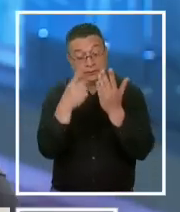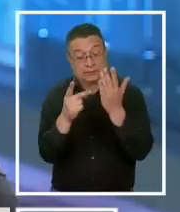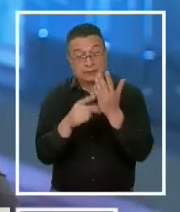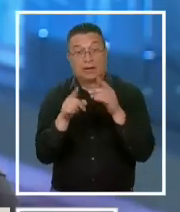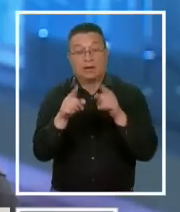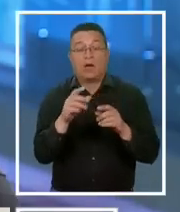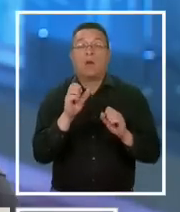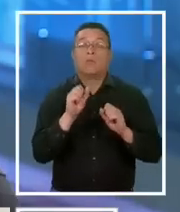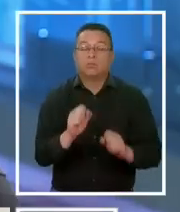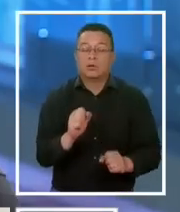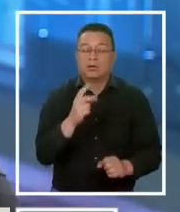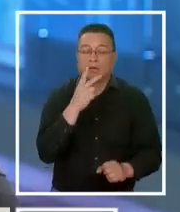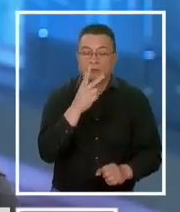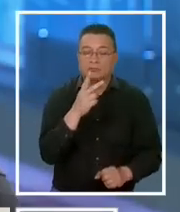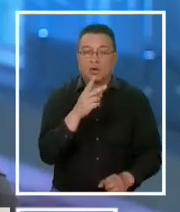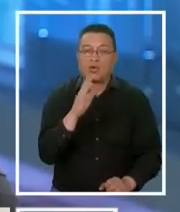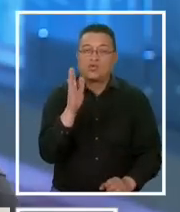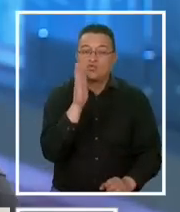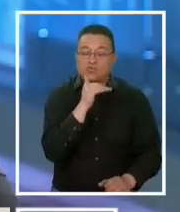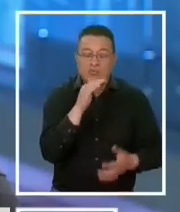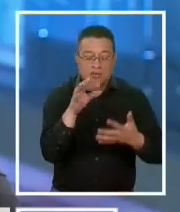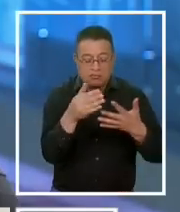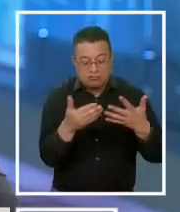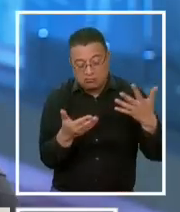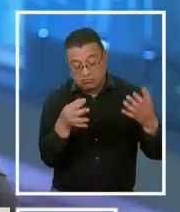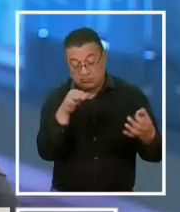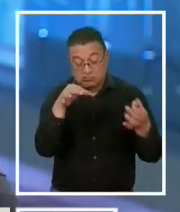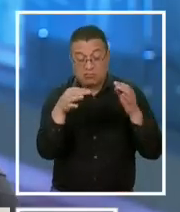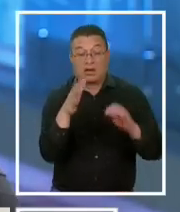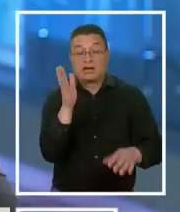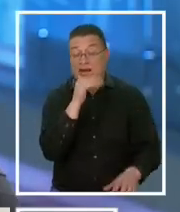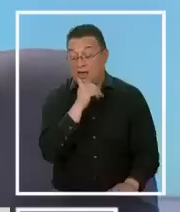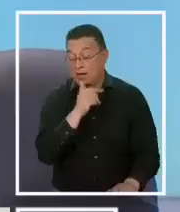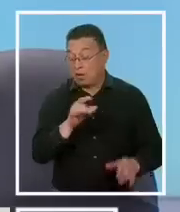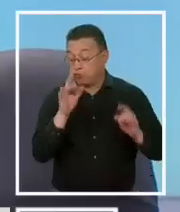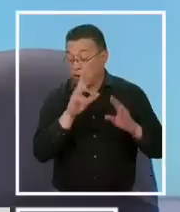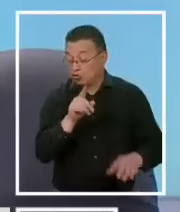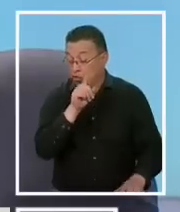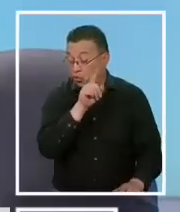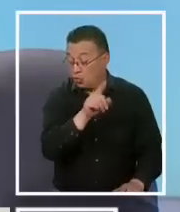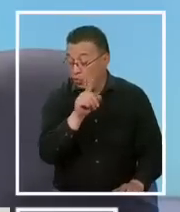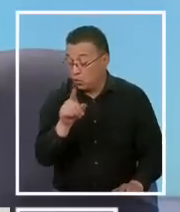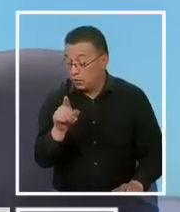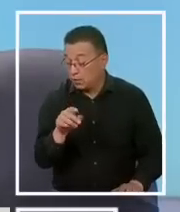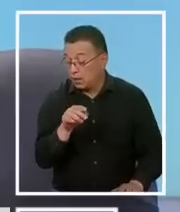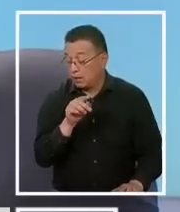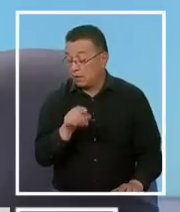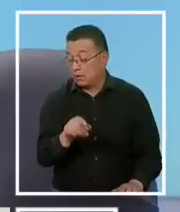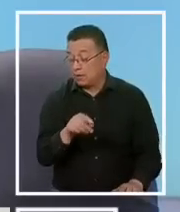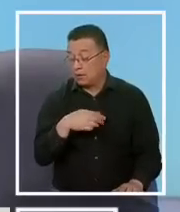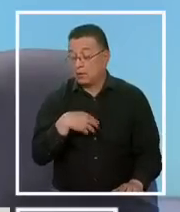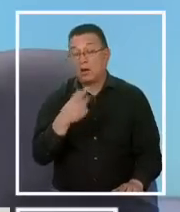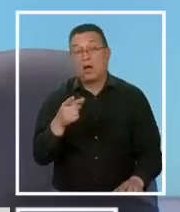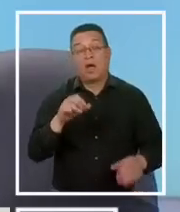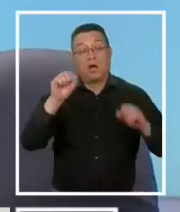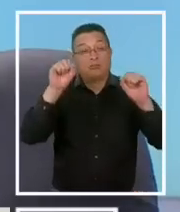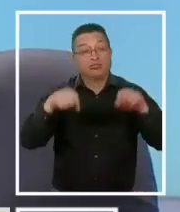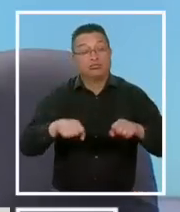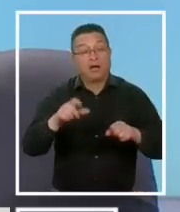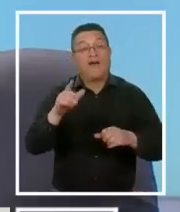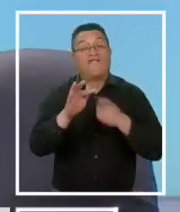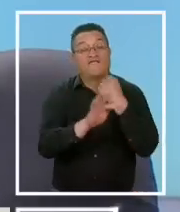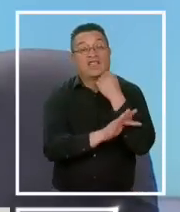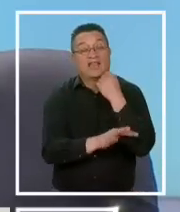uno se da cuenta que no hay nada y en su plan si usted hubiera sido aprobado como fiscal nacional